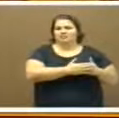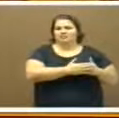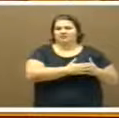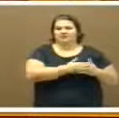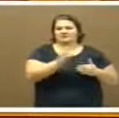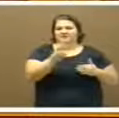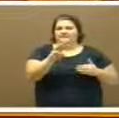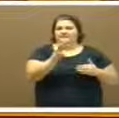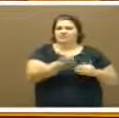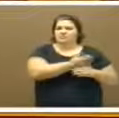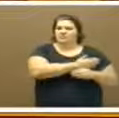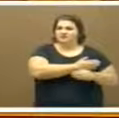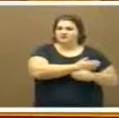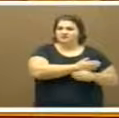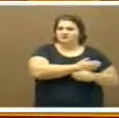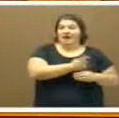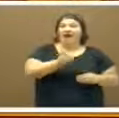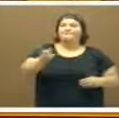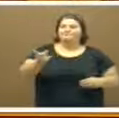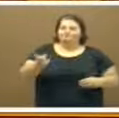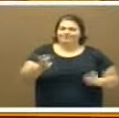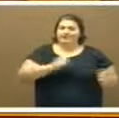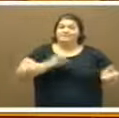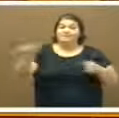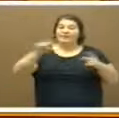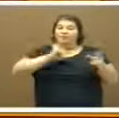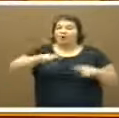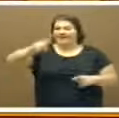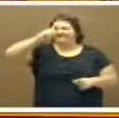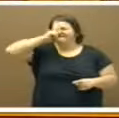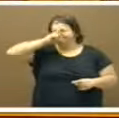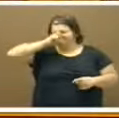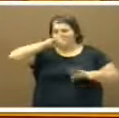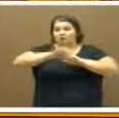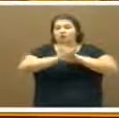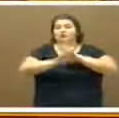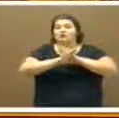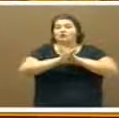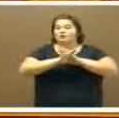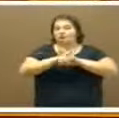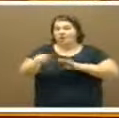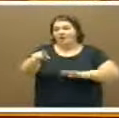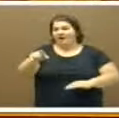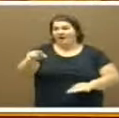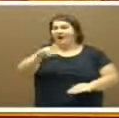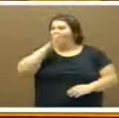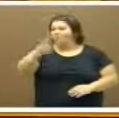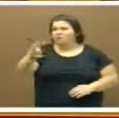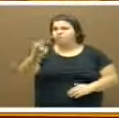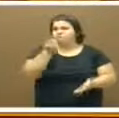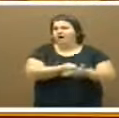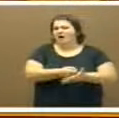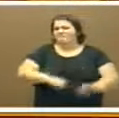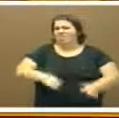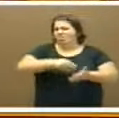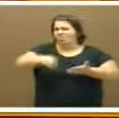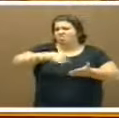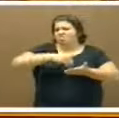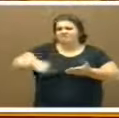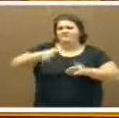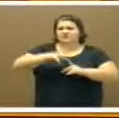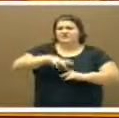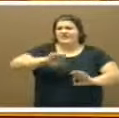tres meses antes. Por cierto, los proveedores aún se están acordando de ustedes porque no pagan ni al apuntado. Y luego me referiré a ello. Y